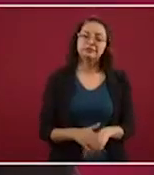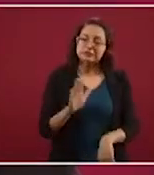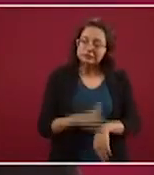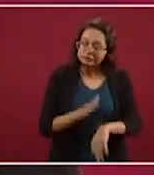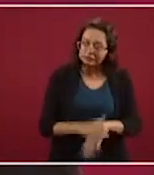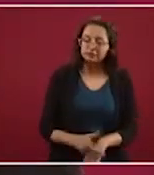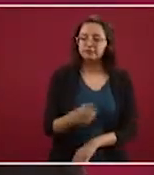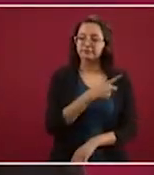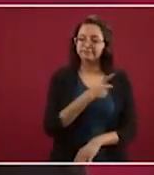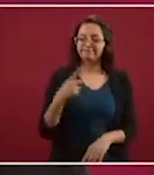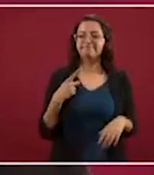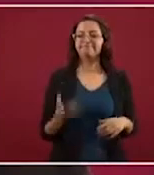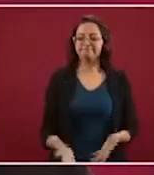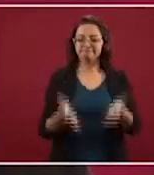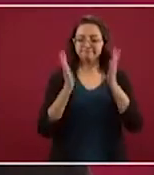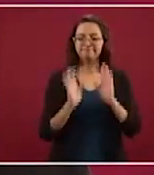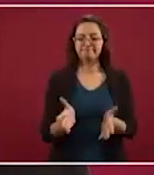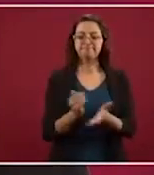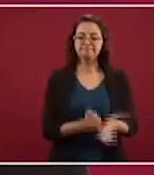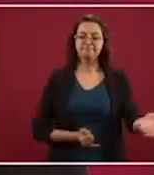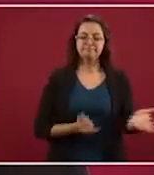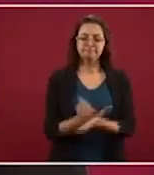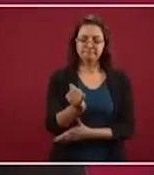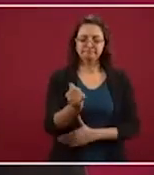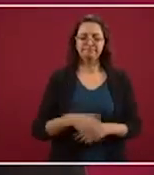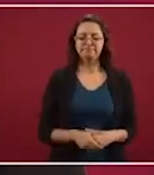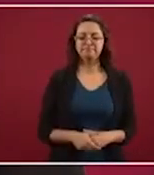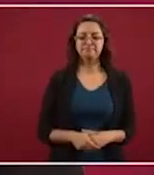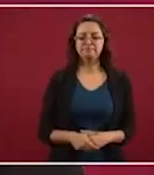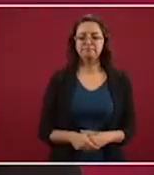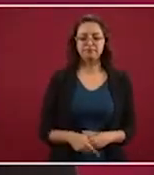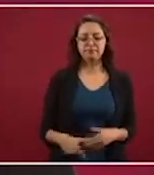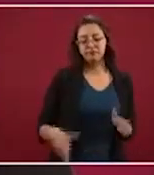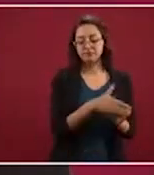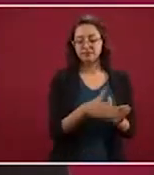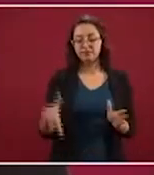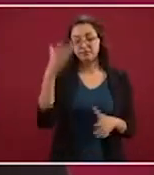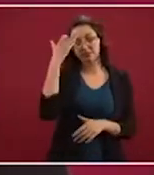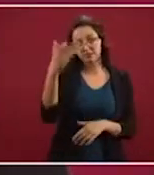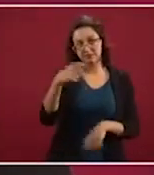es el momento, que es el tiempo